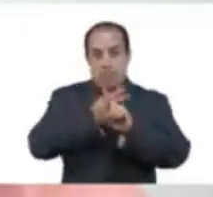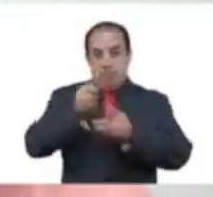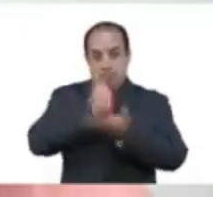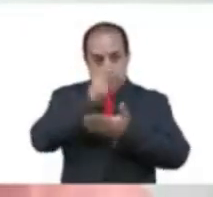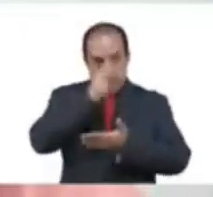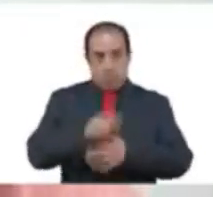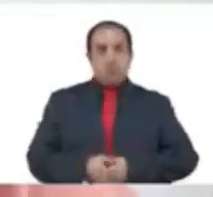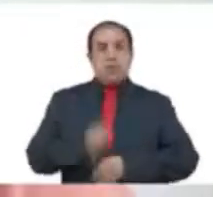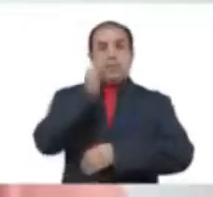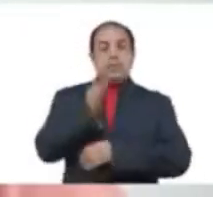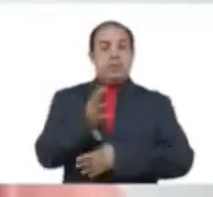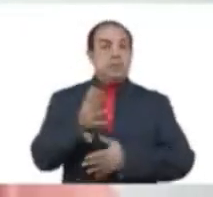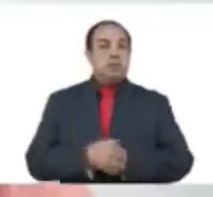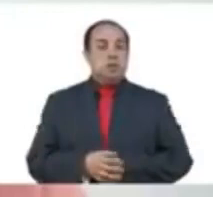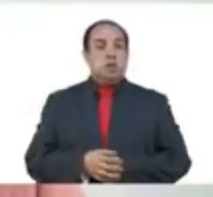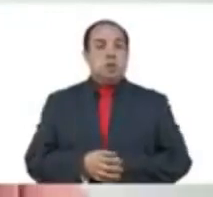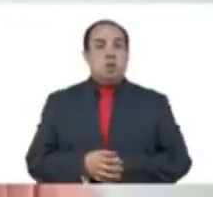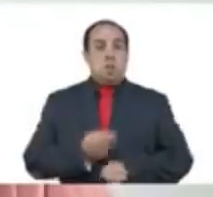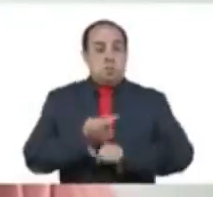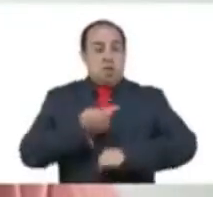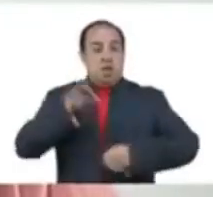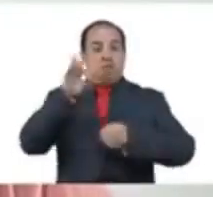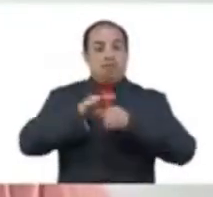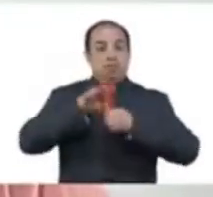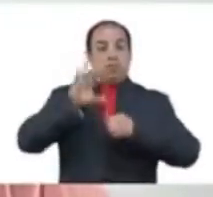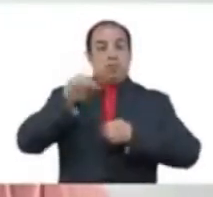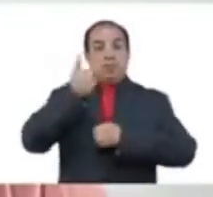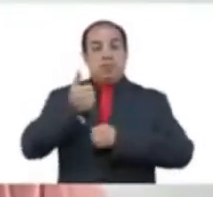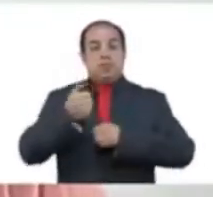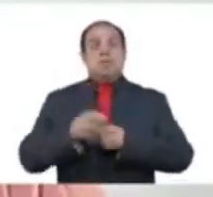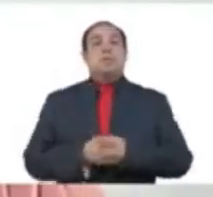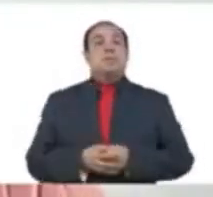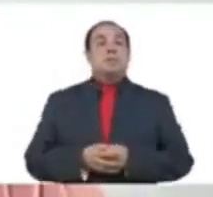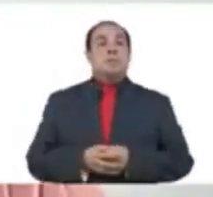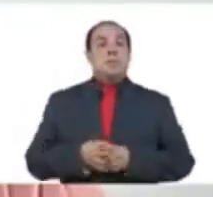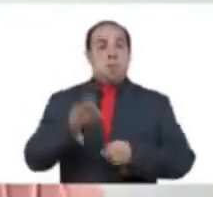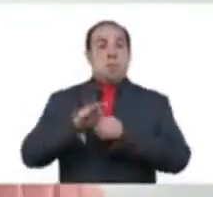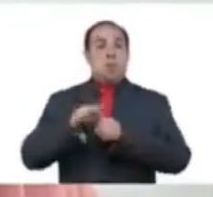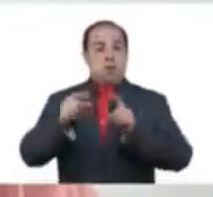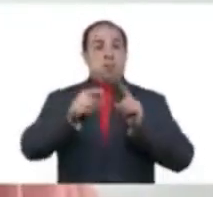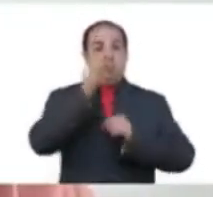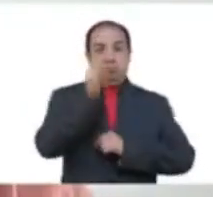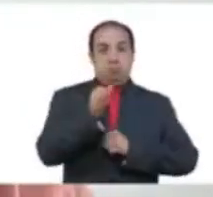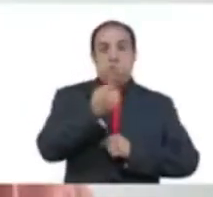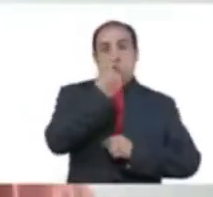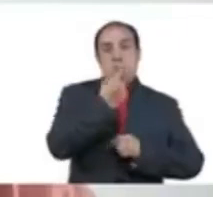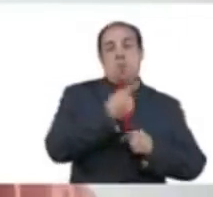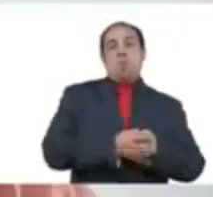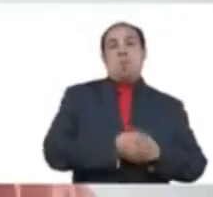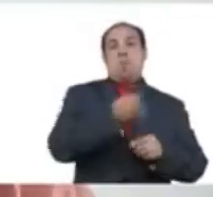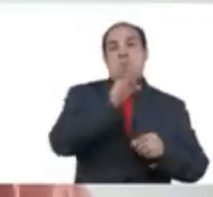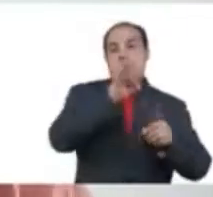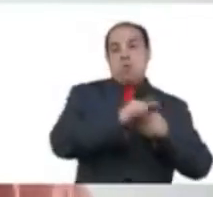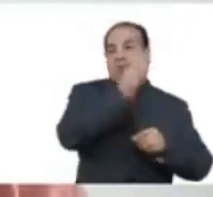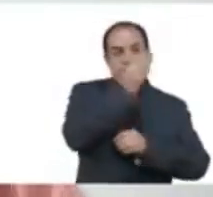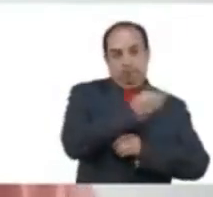aprobó, pues la verdad, con una amplísima mayoría, 46 votos a favor, solo un voto en contra. Y lo que esta ley